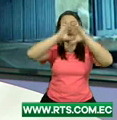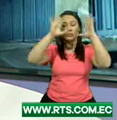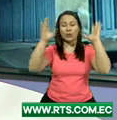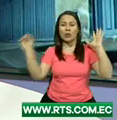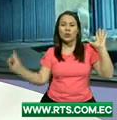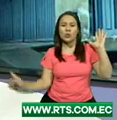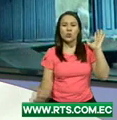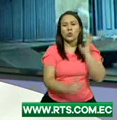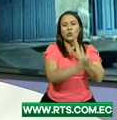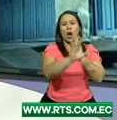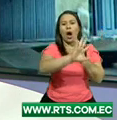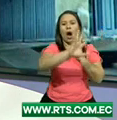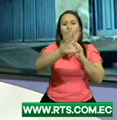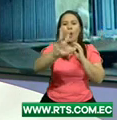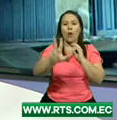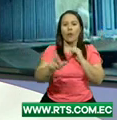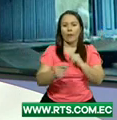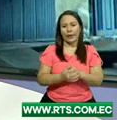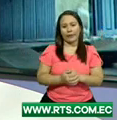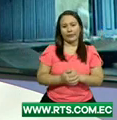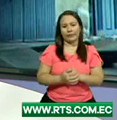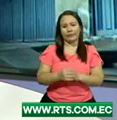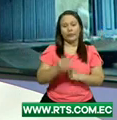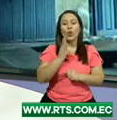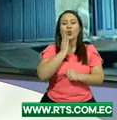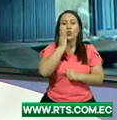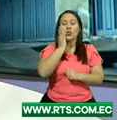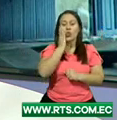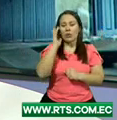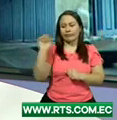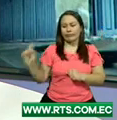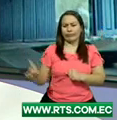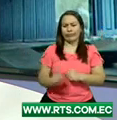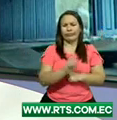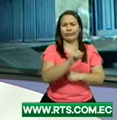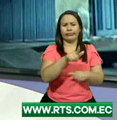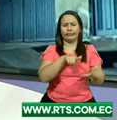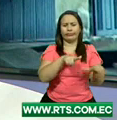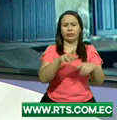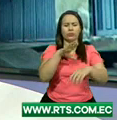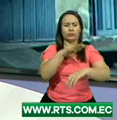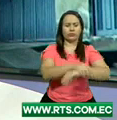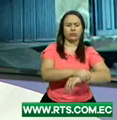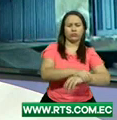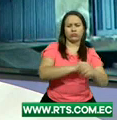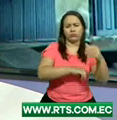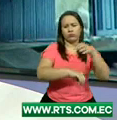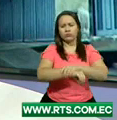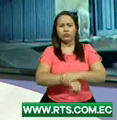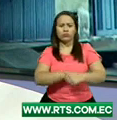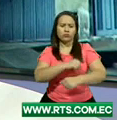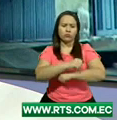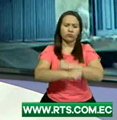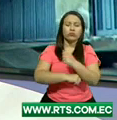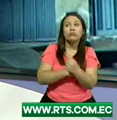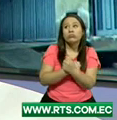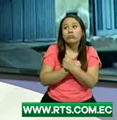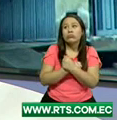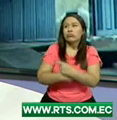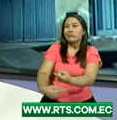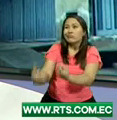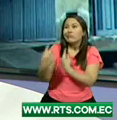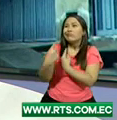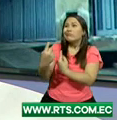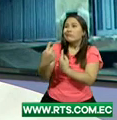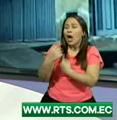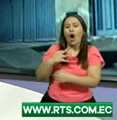robar en tulcán provincia del carchi tras amarrar los y amenazarlos los sujetos les robaron dinero en efectivo joyas